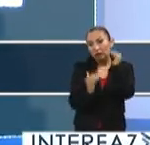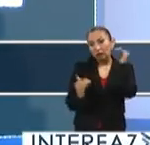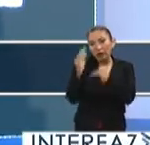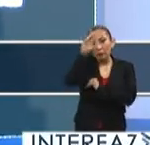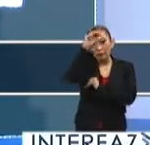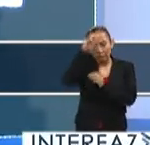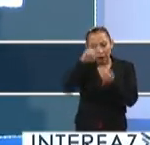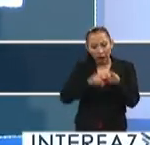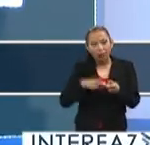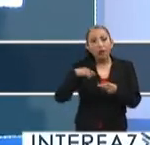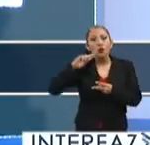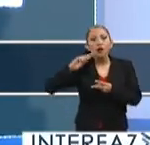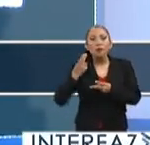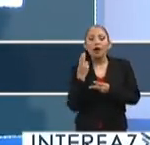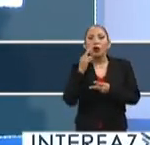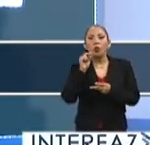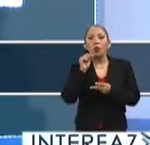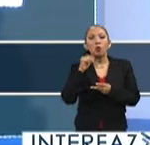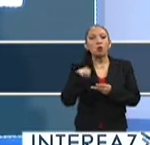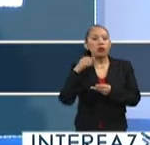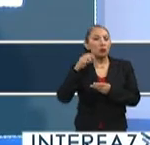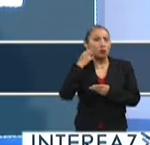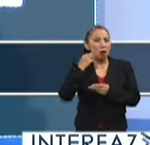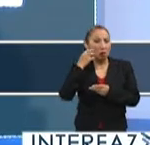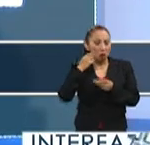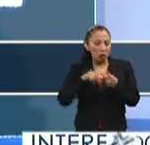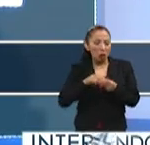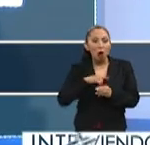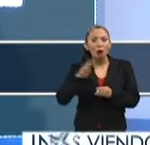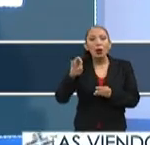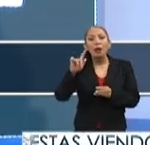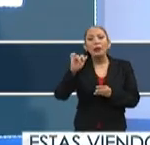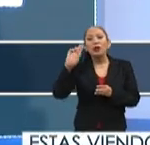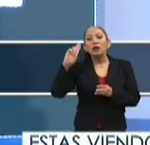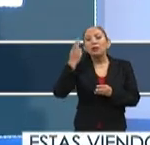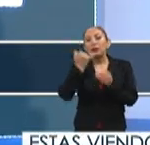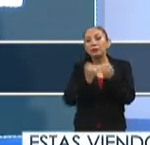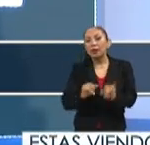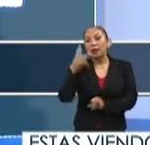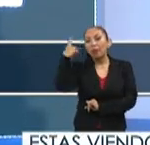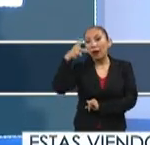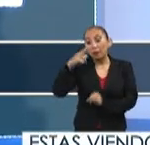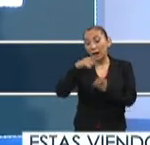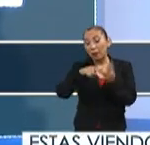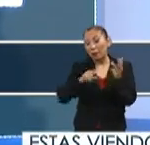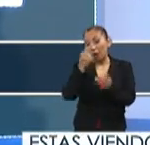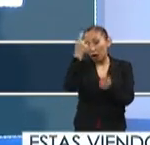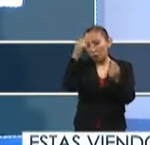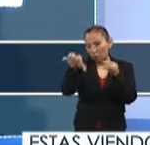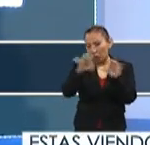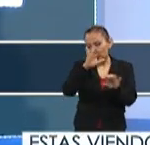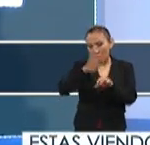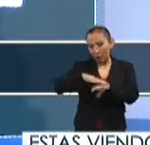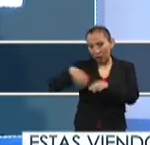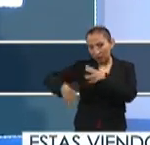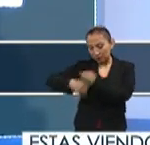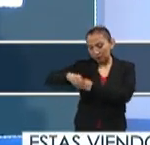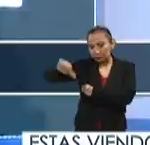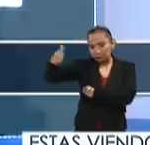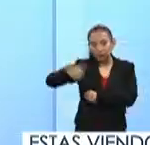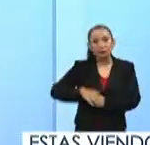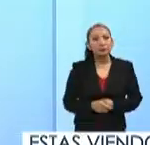Superiores de Monterrey, la Universidad Autónoma de Nuevo León o la Benemérita Universidad Autónoma de Puebla, solo por mencionar algunas de las